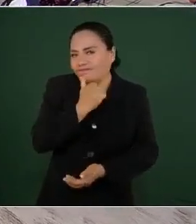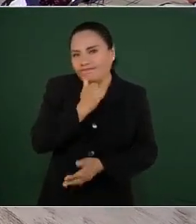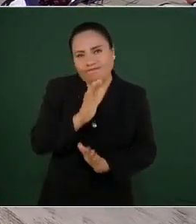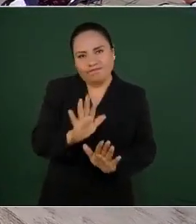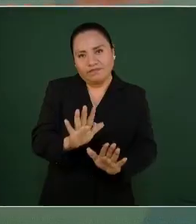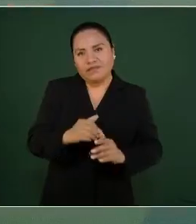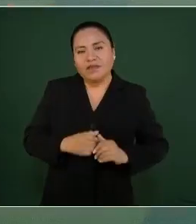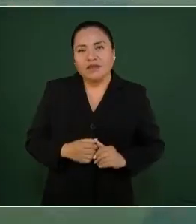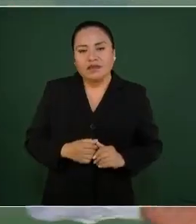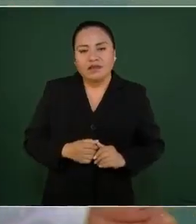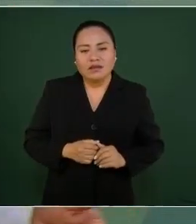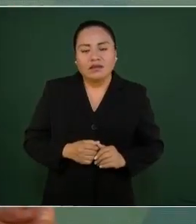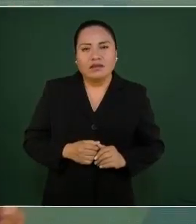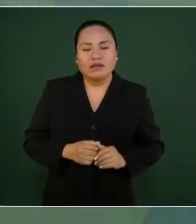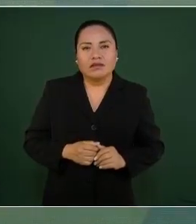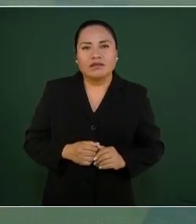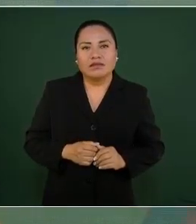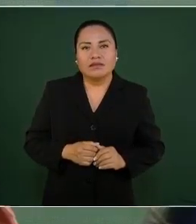Ya, hasta.